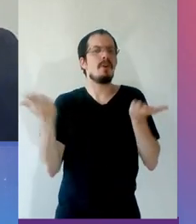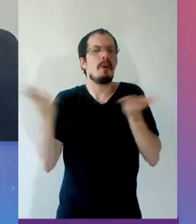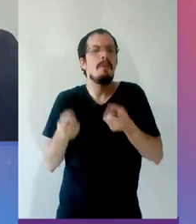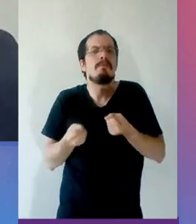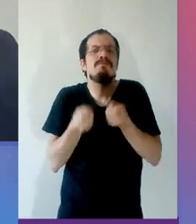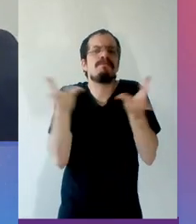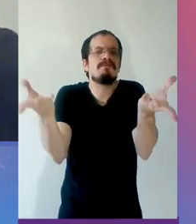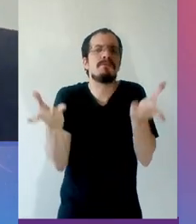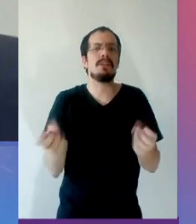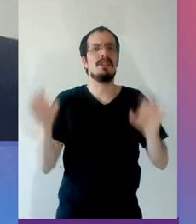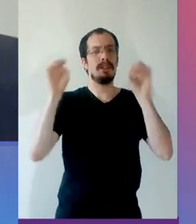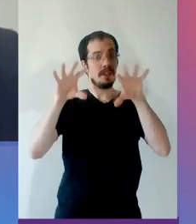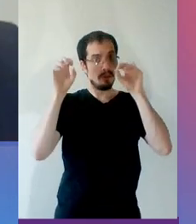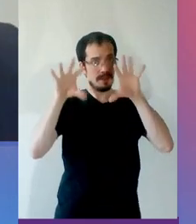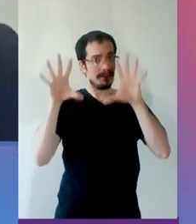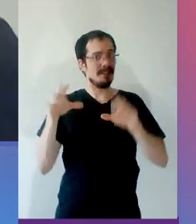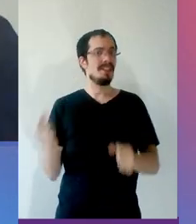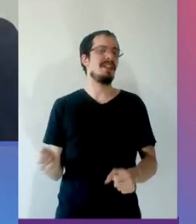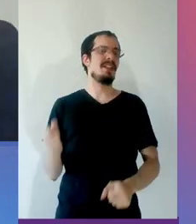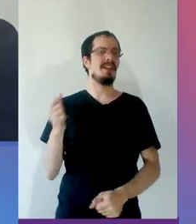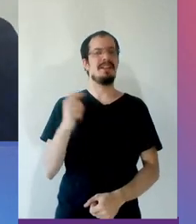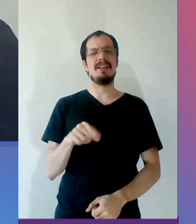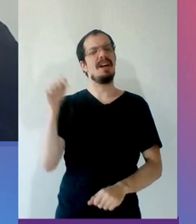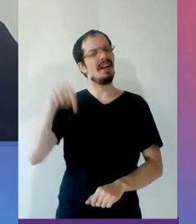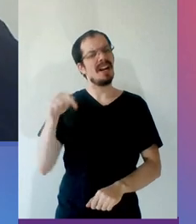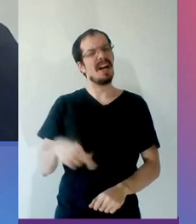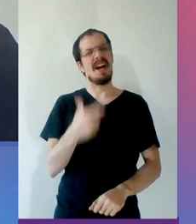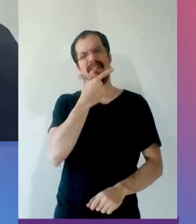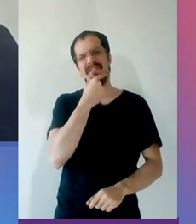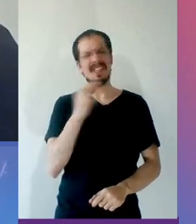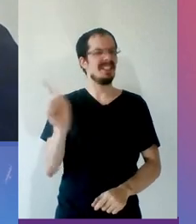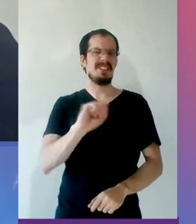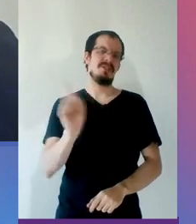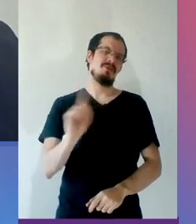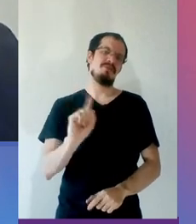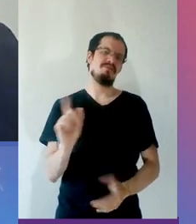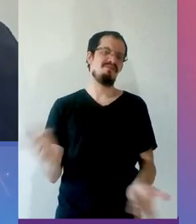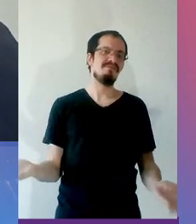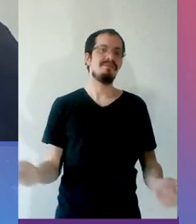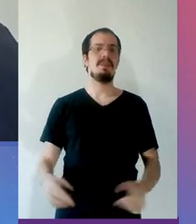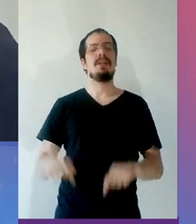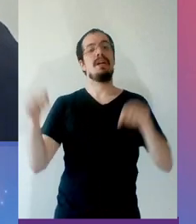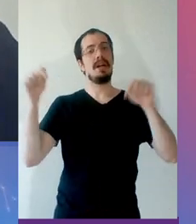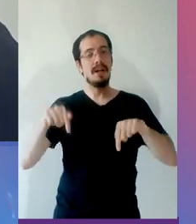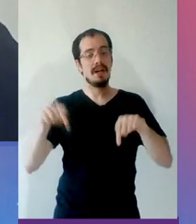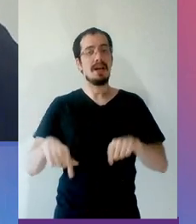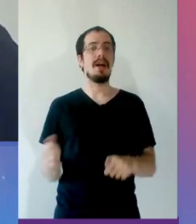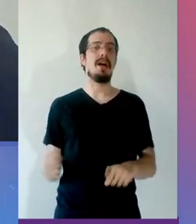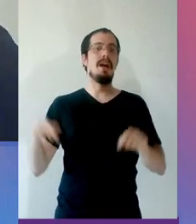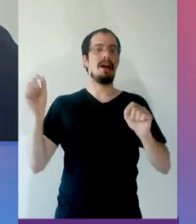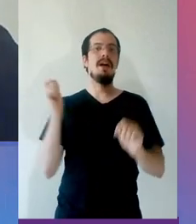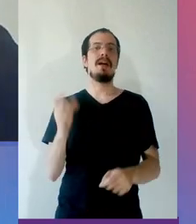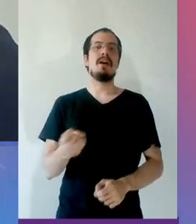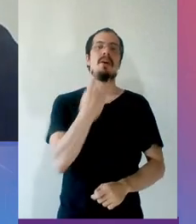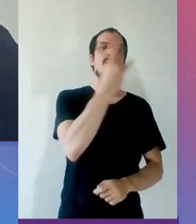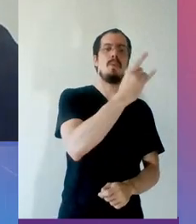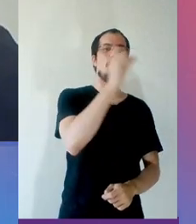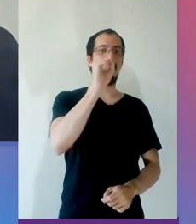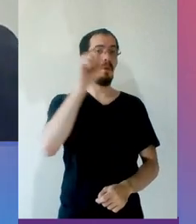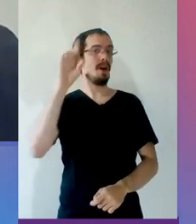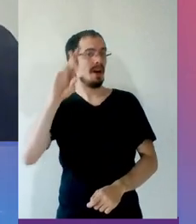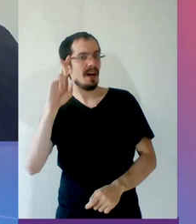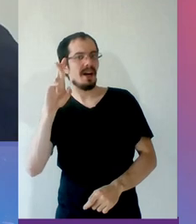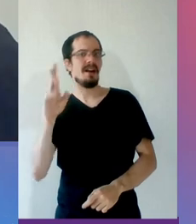colectivizar el conocimiento, no son de muy fácil acceso para la comunidad. Es por eso que esta institución, la Universidad Abierta